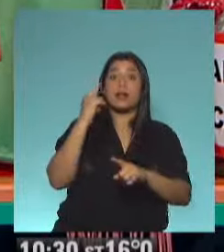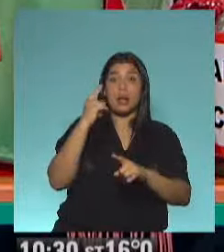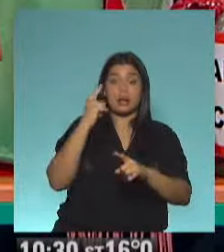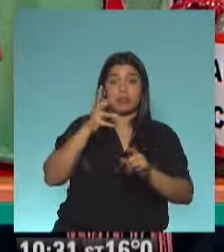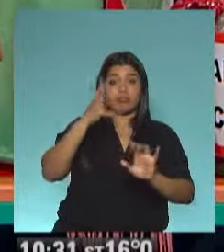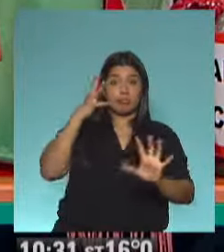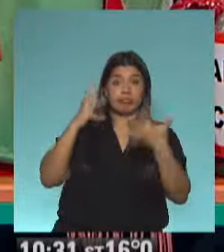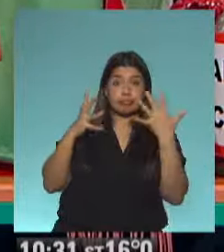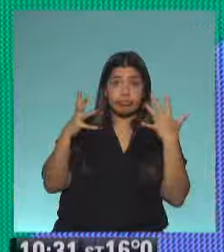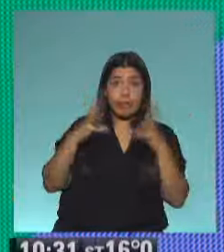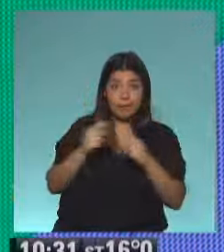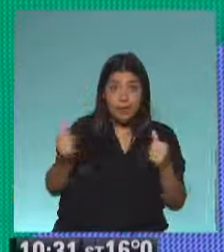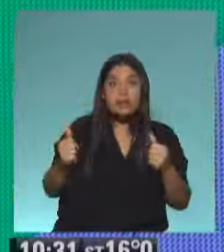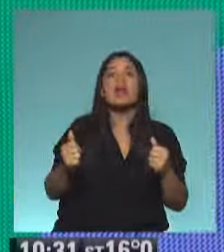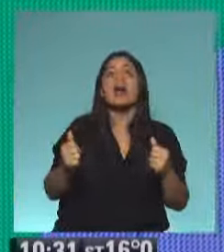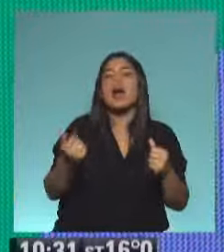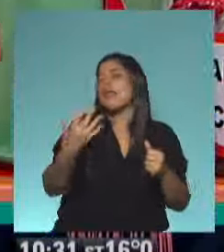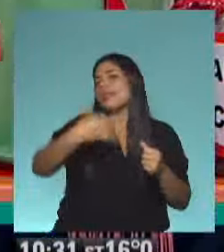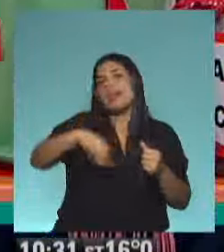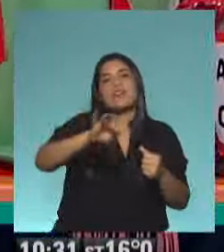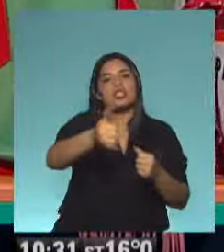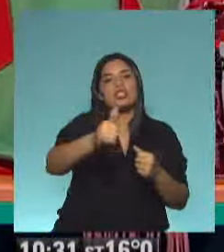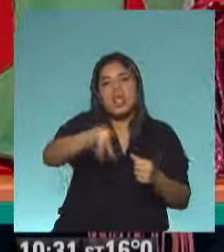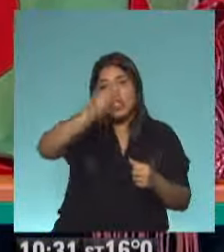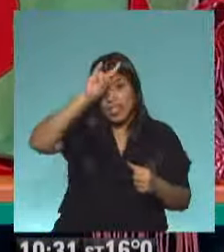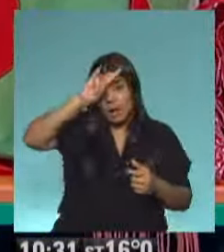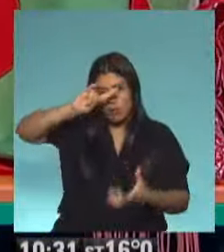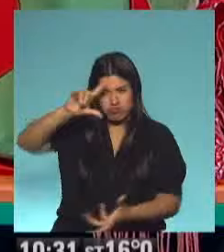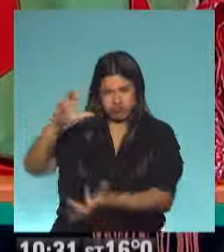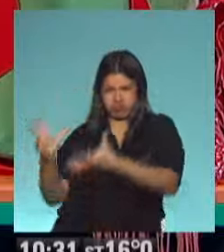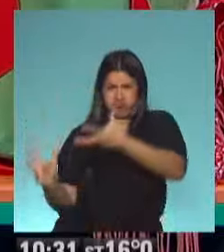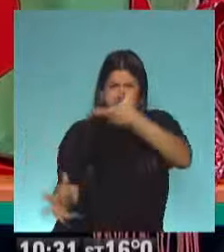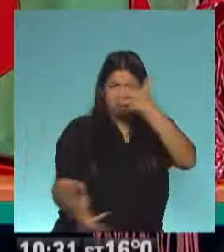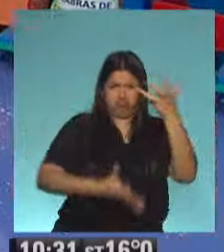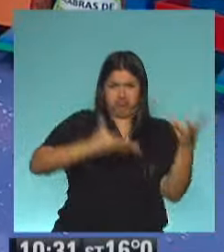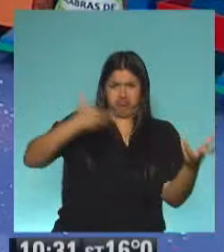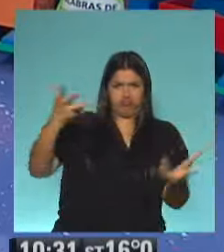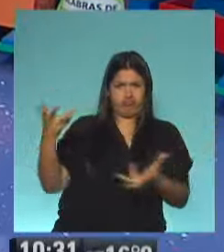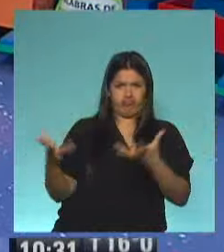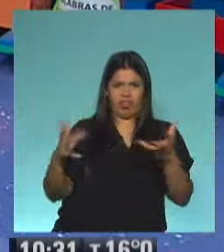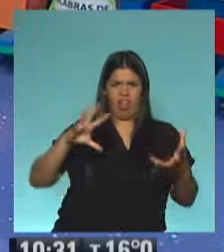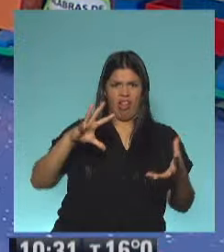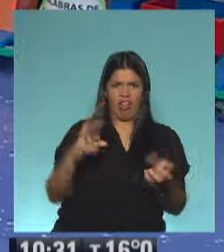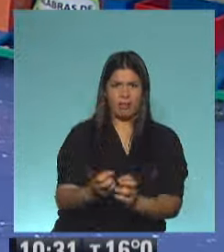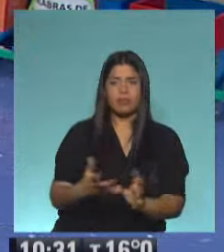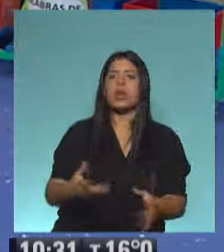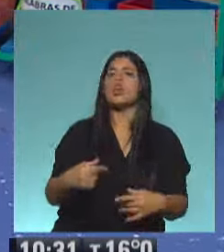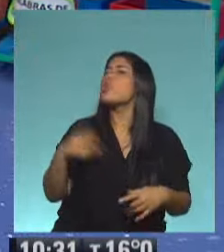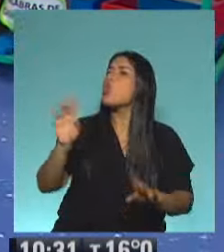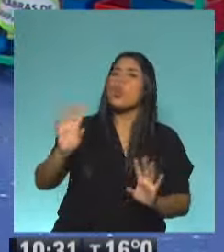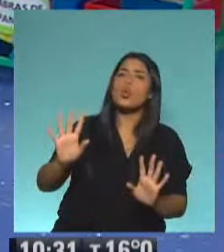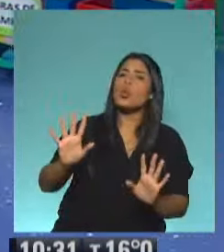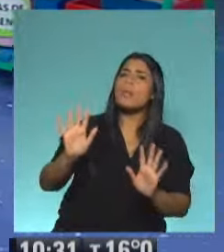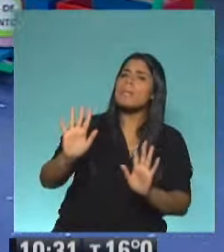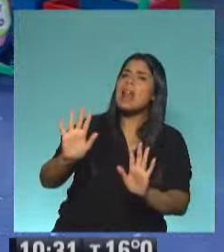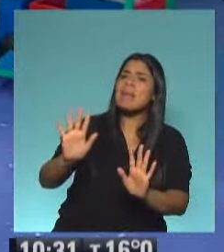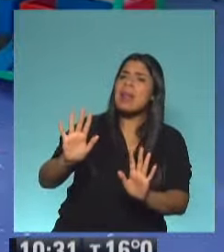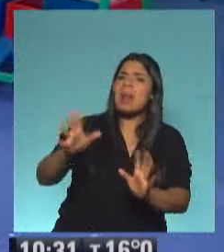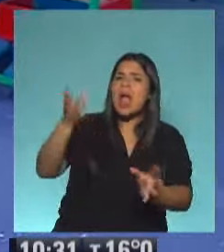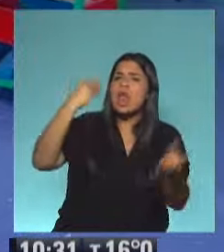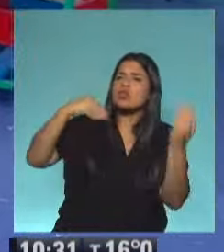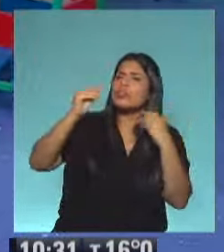el diablo? ¿Ah, sí? Sí, sí, se quema el y empieza... ¿Qué le pasa? No se preocupe, porque tenemos un... No